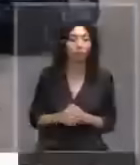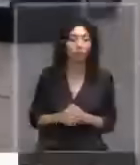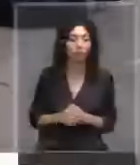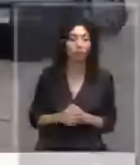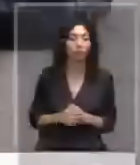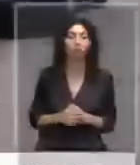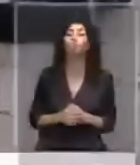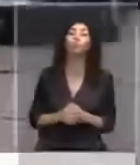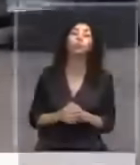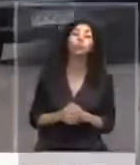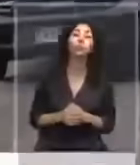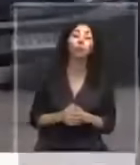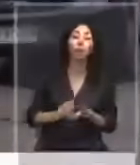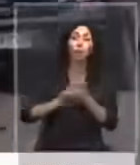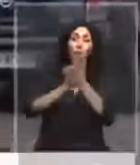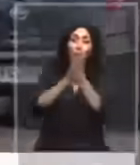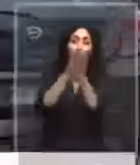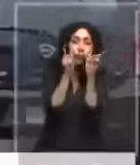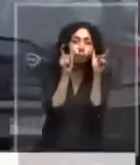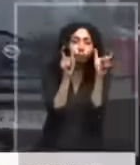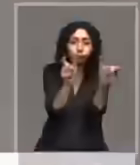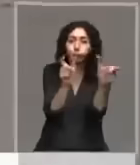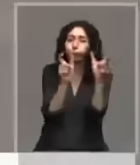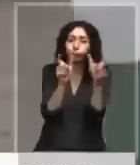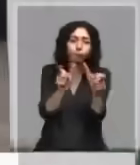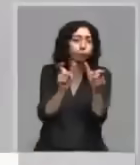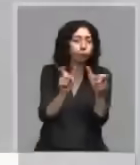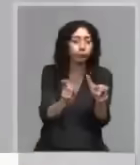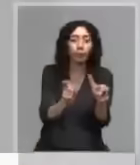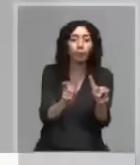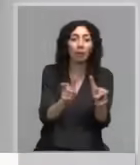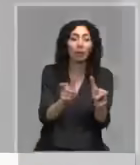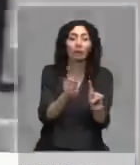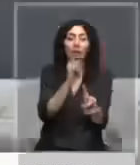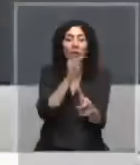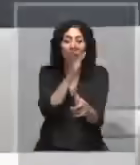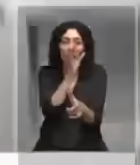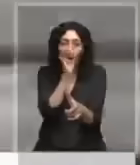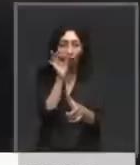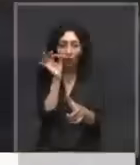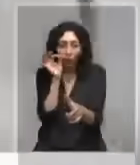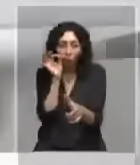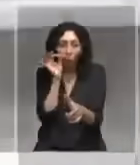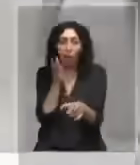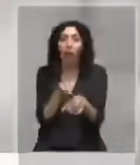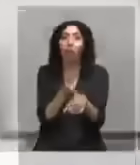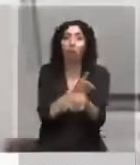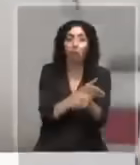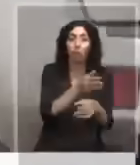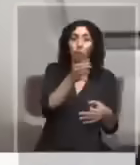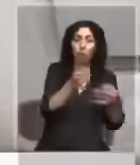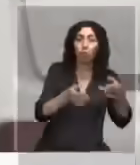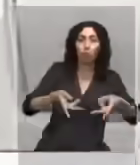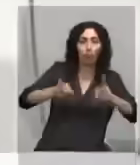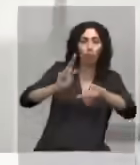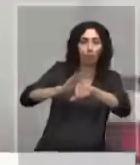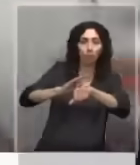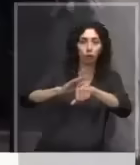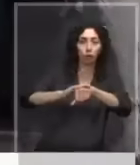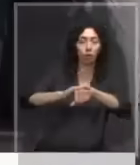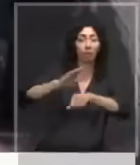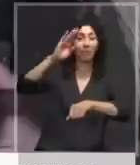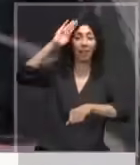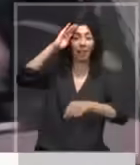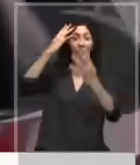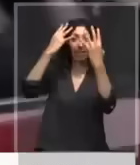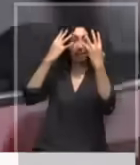Se adoptaron todas las medidas de seguridad necesarias. De manera secreta, pero previa autorización judicial, Gendarmería trasladó desde la